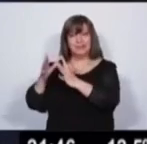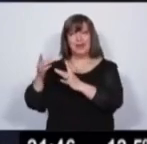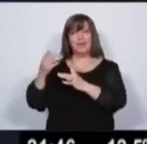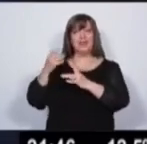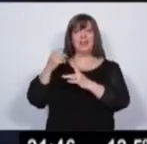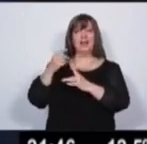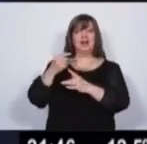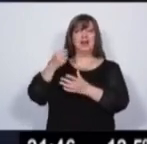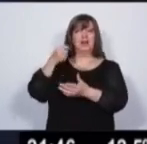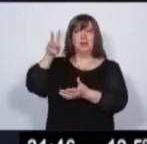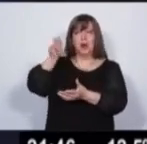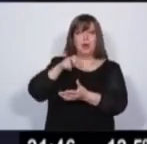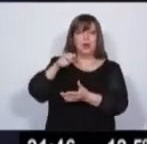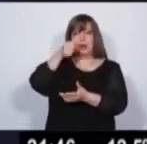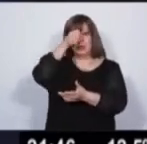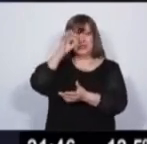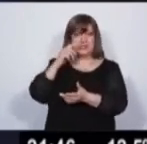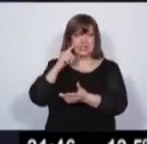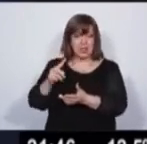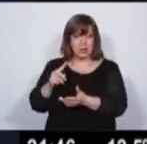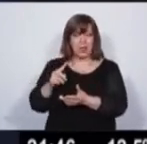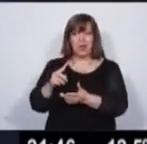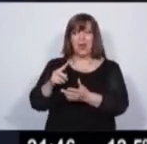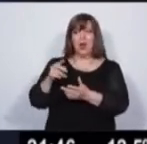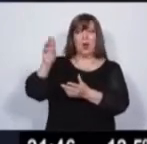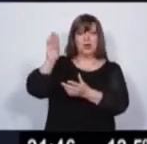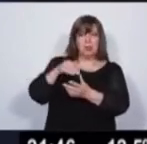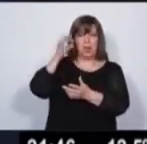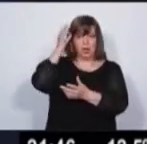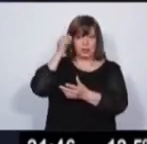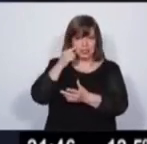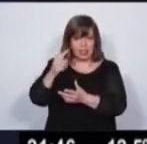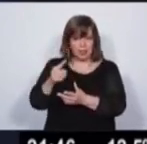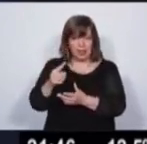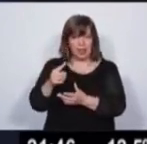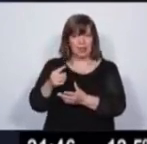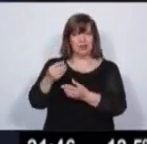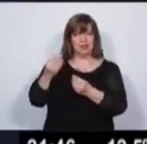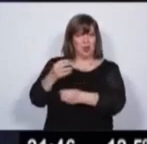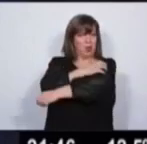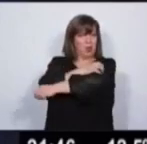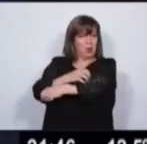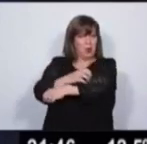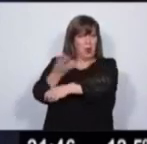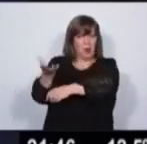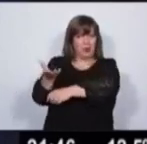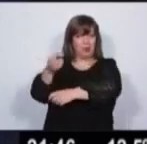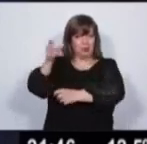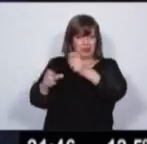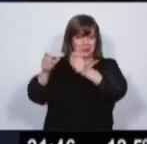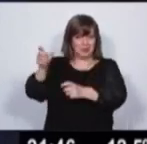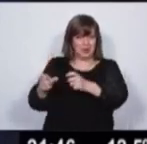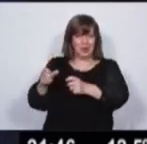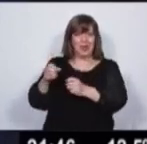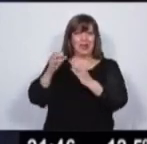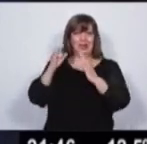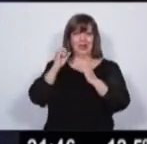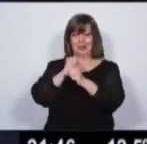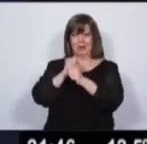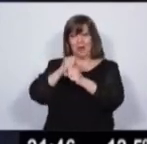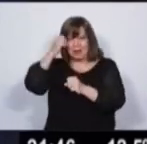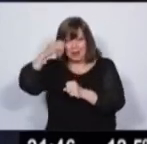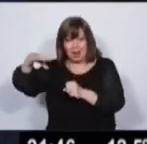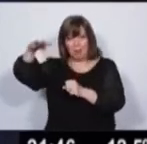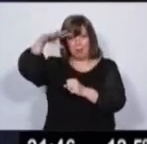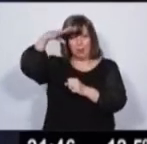un sueldo de 60 mil pesos nosotros vamos a revertir es empobrecimiento de la clase trabajadora queremos sueldos